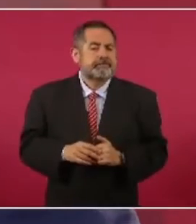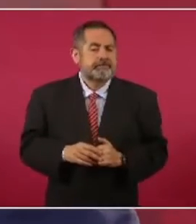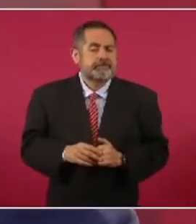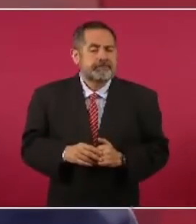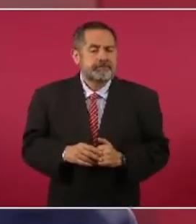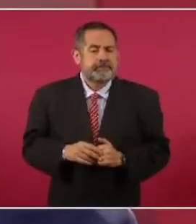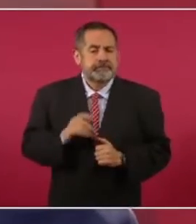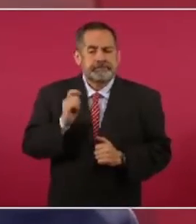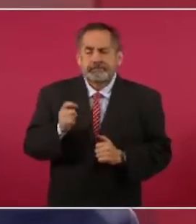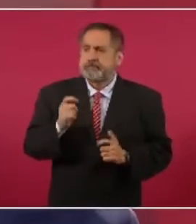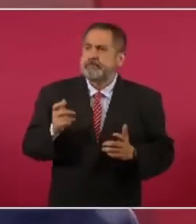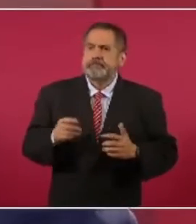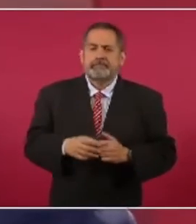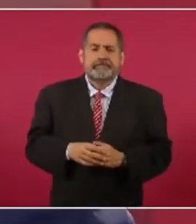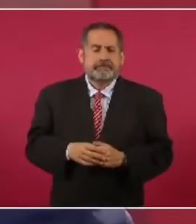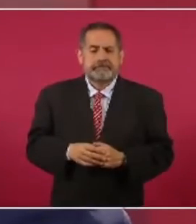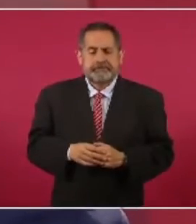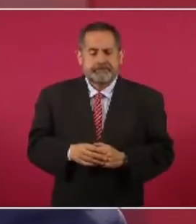de que